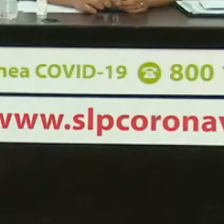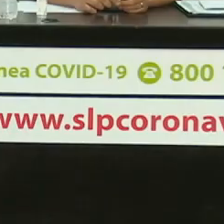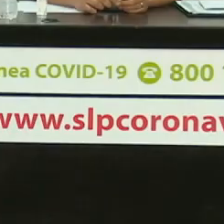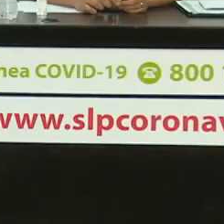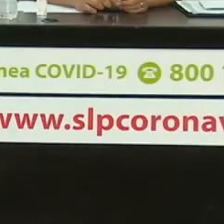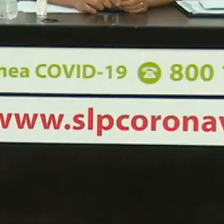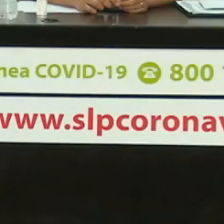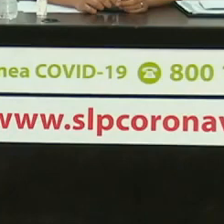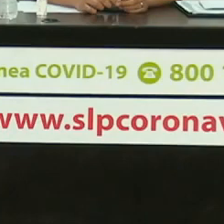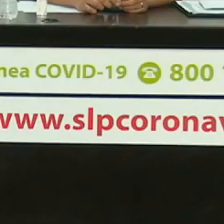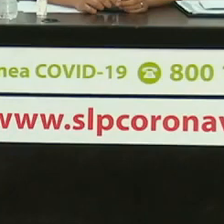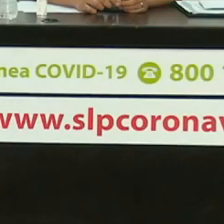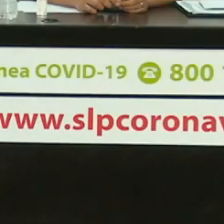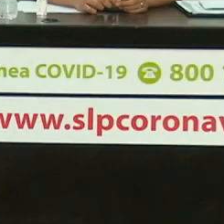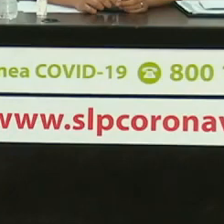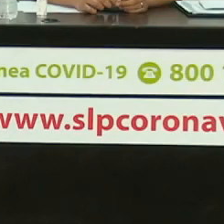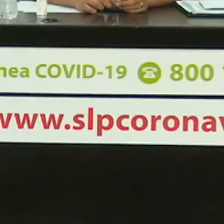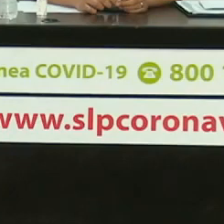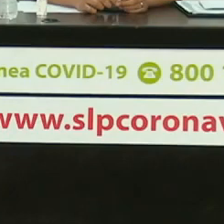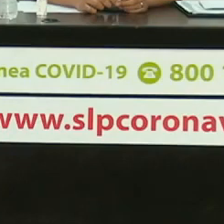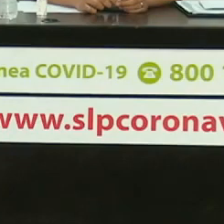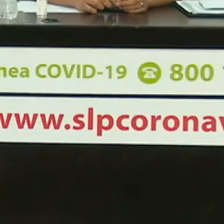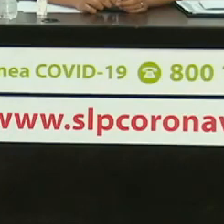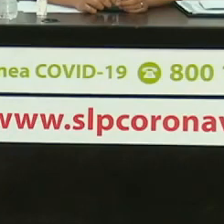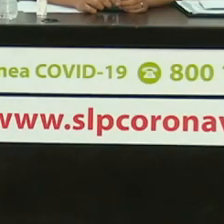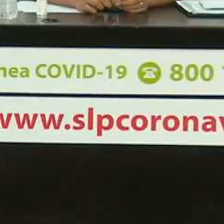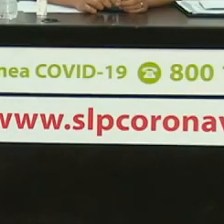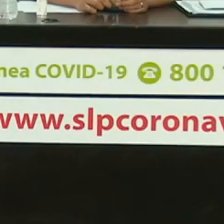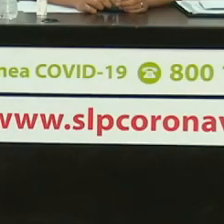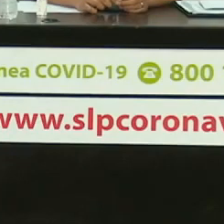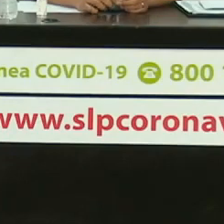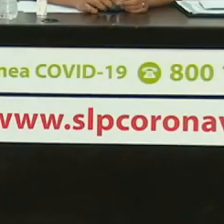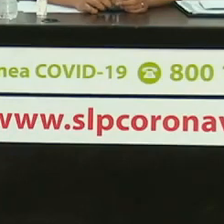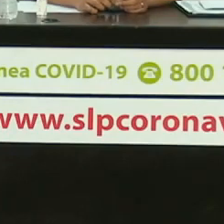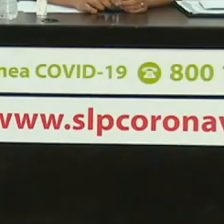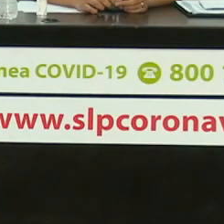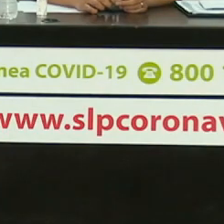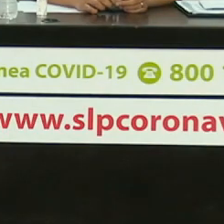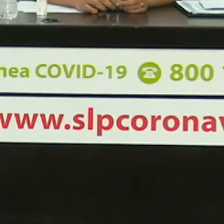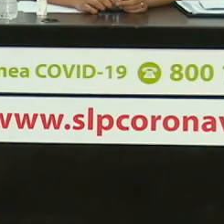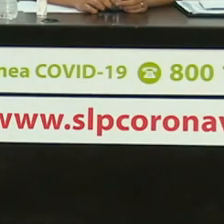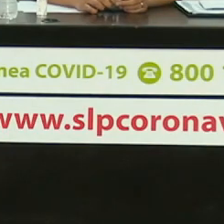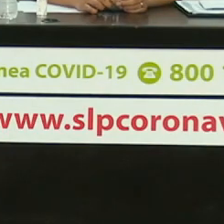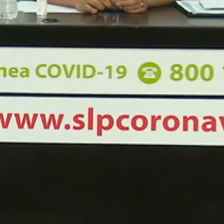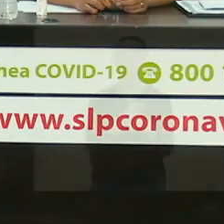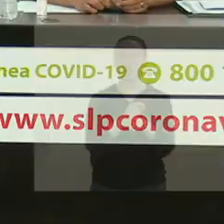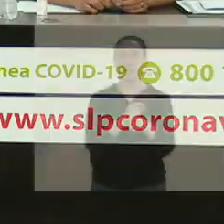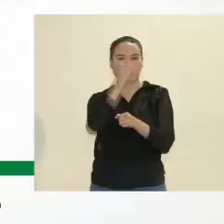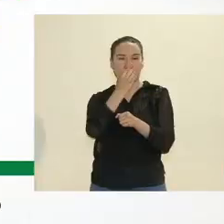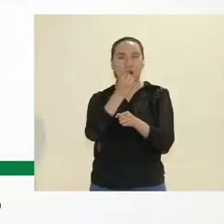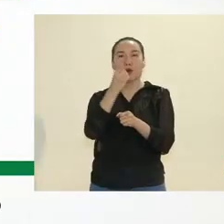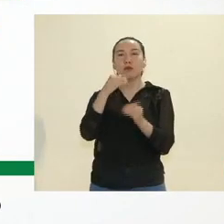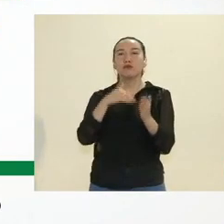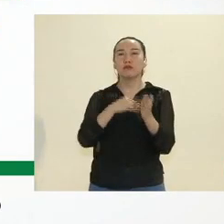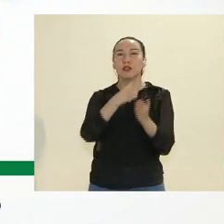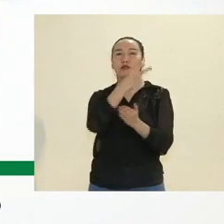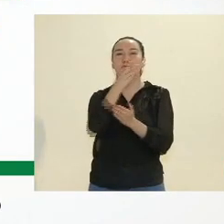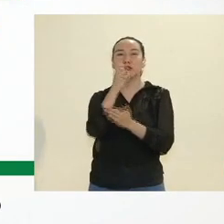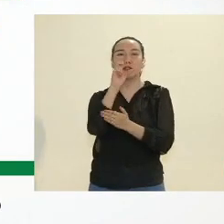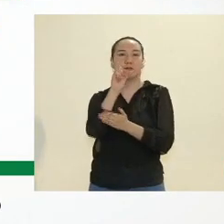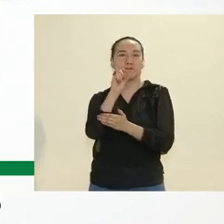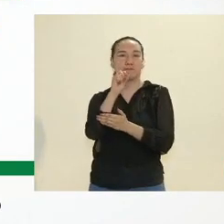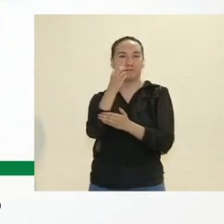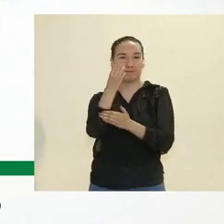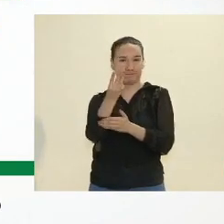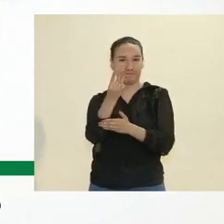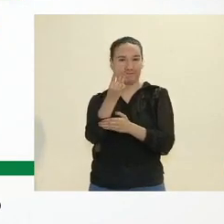representantes del sector salud en el estado han advertido que de seguir con este ritmo el número de contagios y de defunciones aumentará